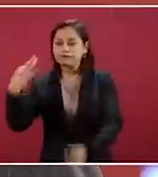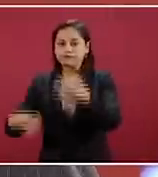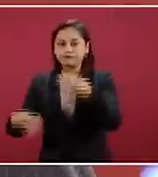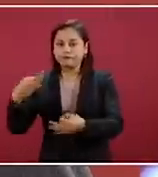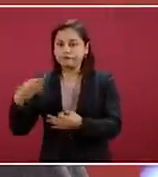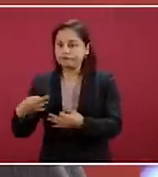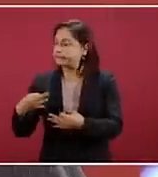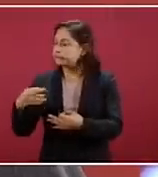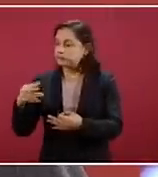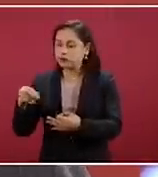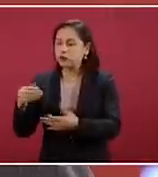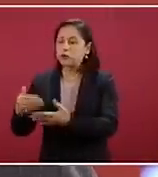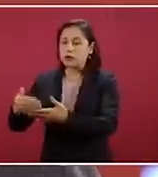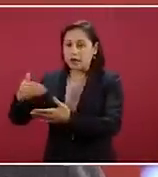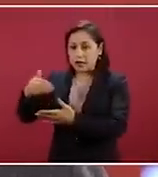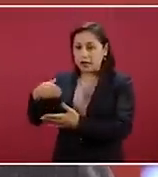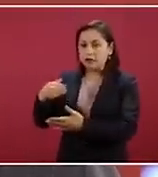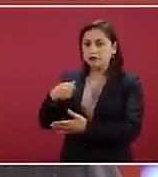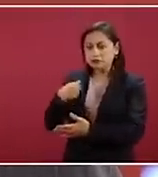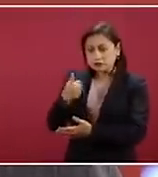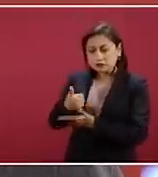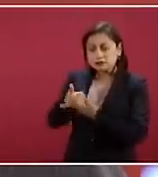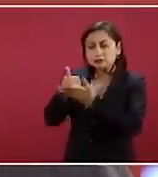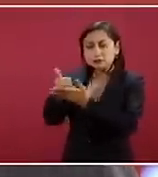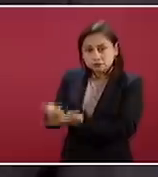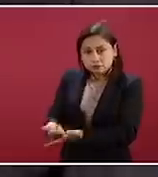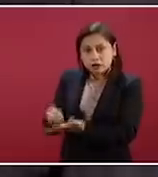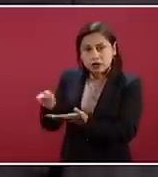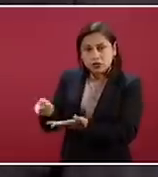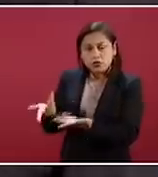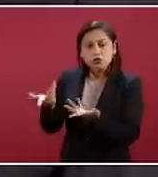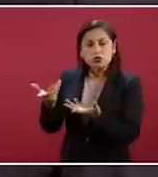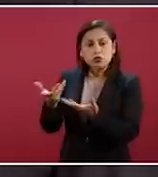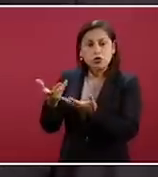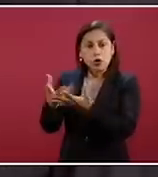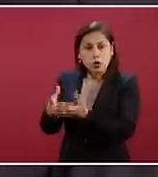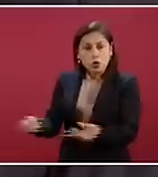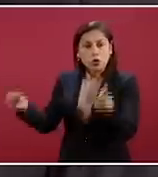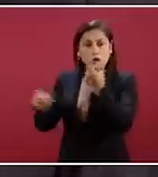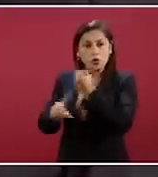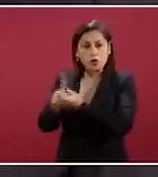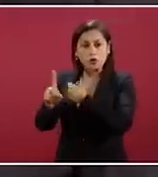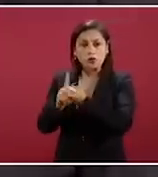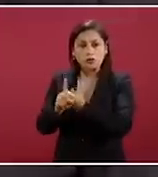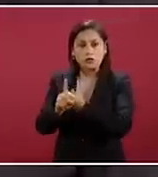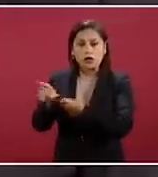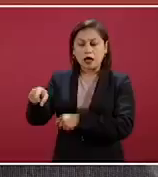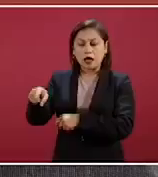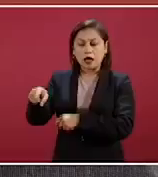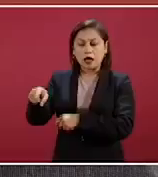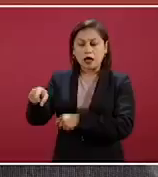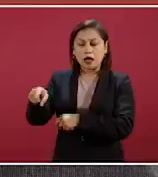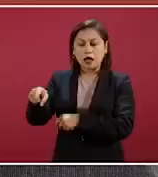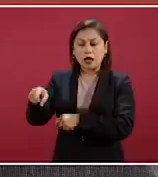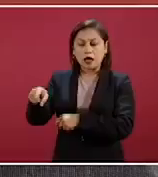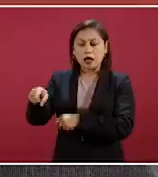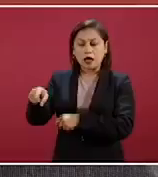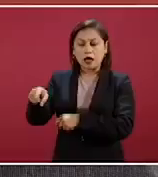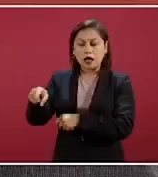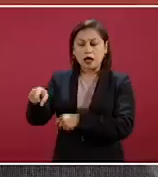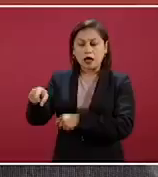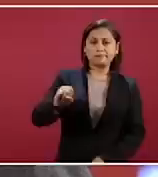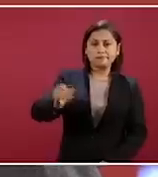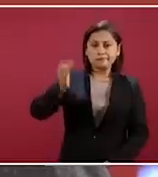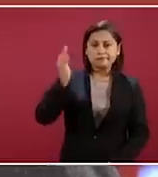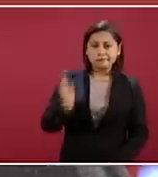no los han pedido y estamos a la mejor disposición de